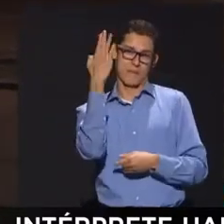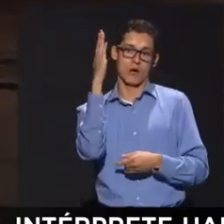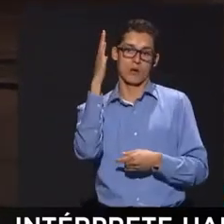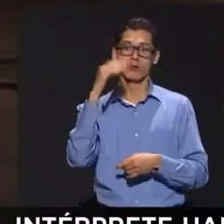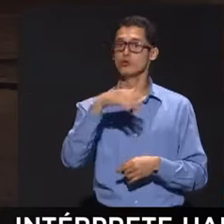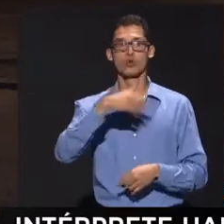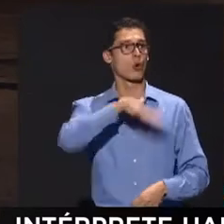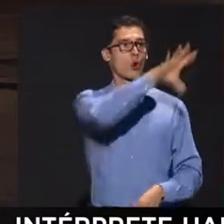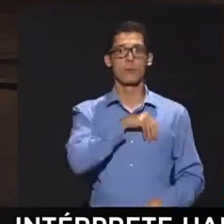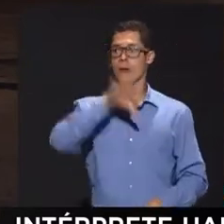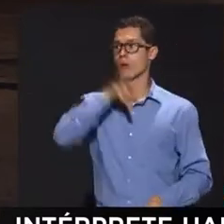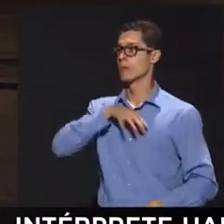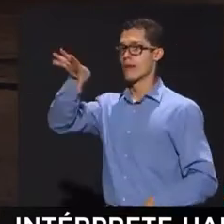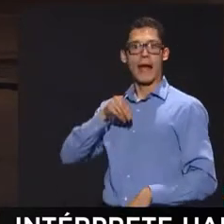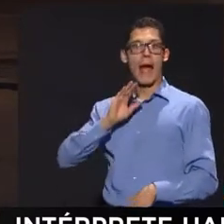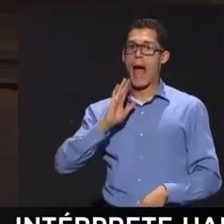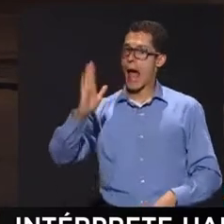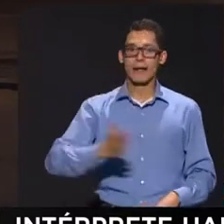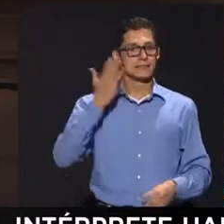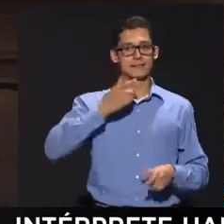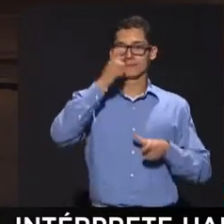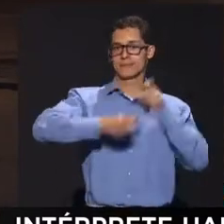actitudes, movimientos,